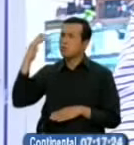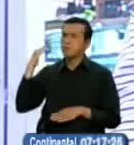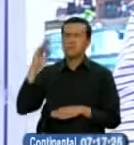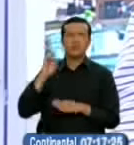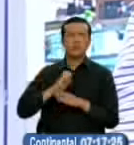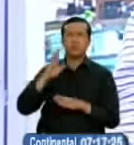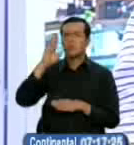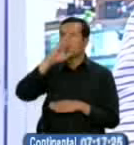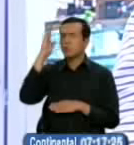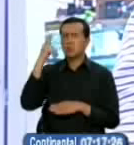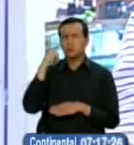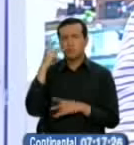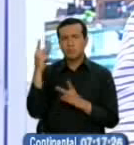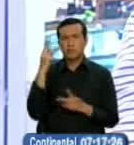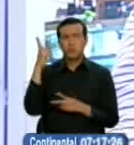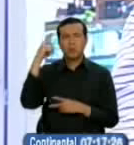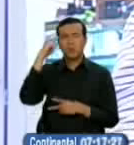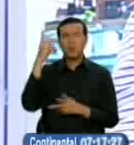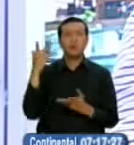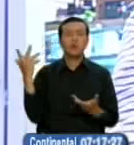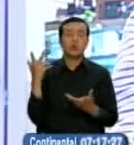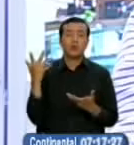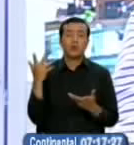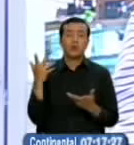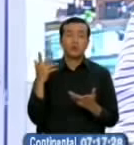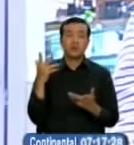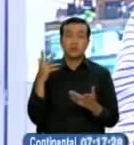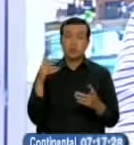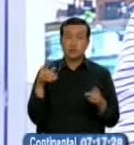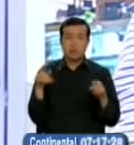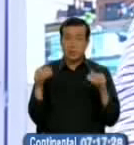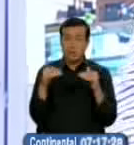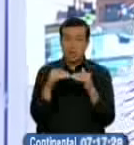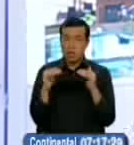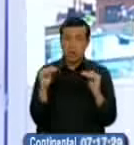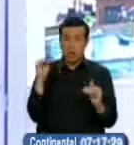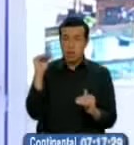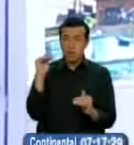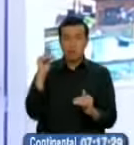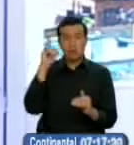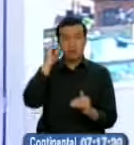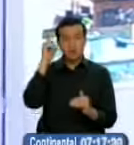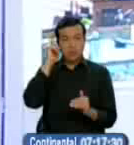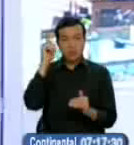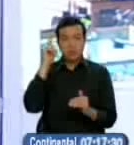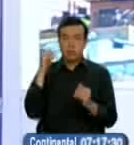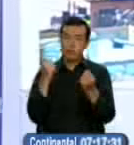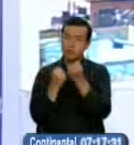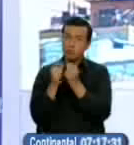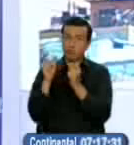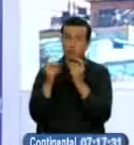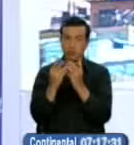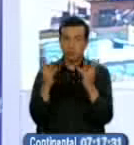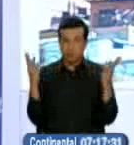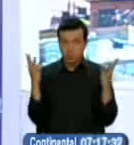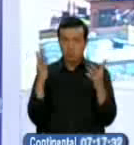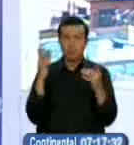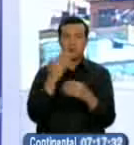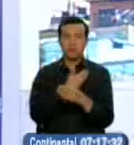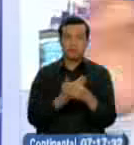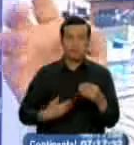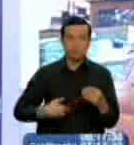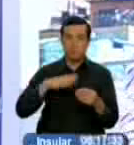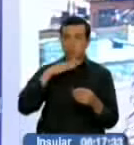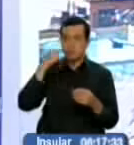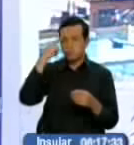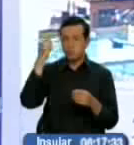Ecuador hemos tenido un Estado, una situación o condiciones tan favorables. Un liderazgo con gran apoyo popular, liderazgo del presidente Correa